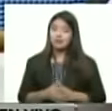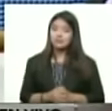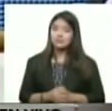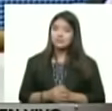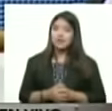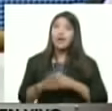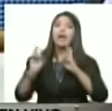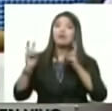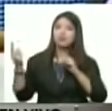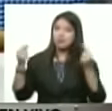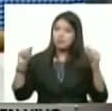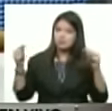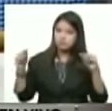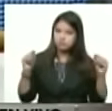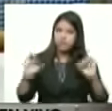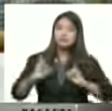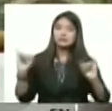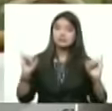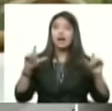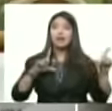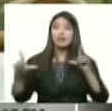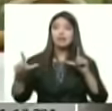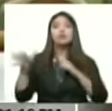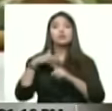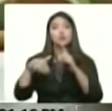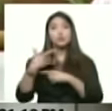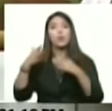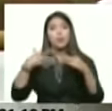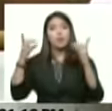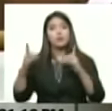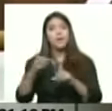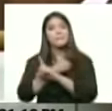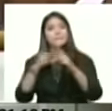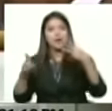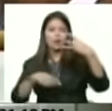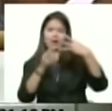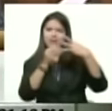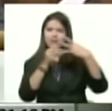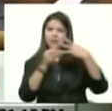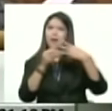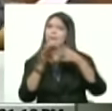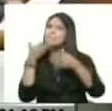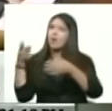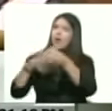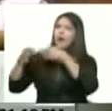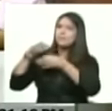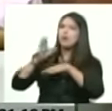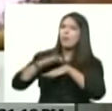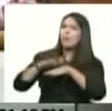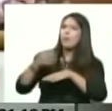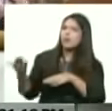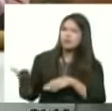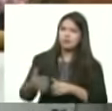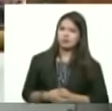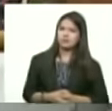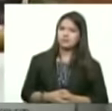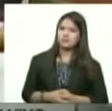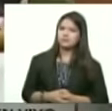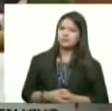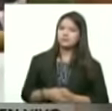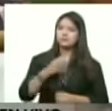vienen estudiando y ya ahí ya estamos en condiciones de tomar decisiones. Pero la tercera, yo quisiera que me explicaras mejor por qué esto se da,